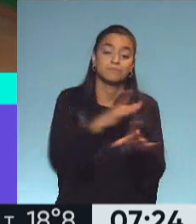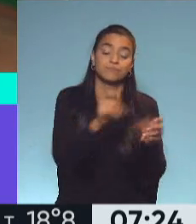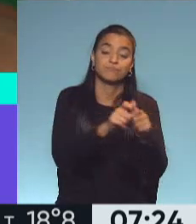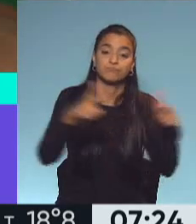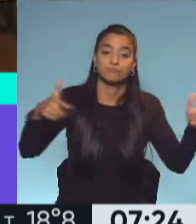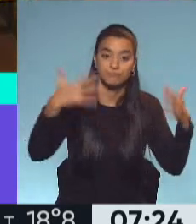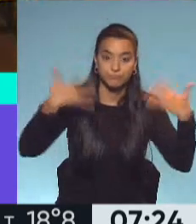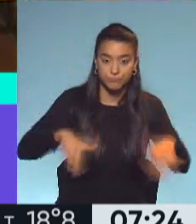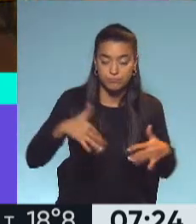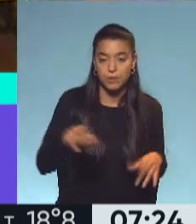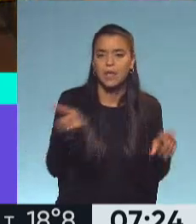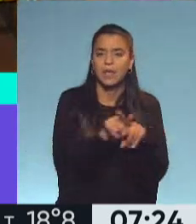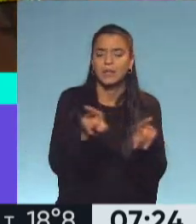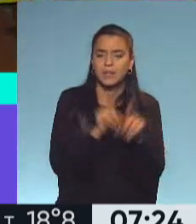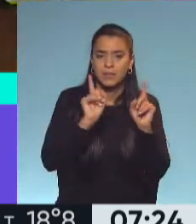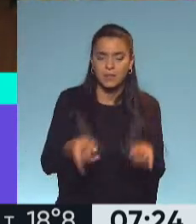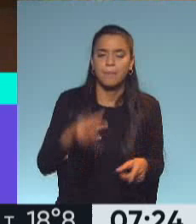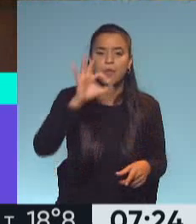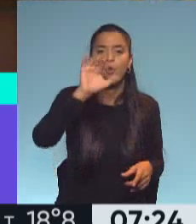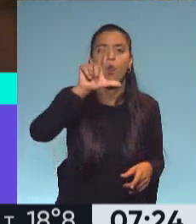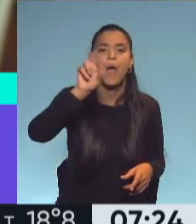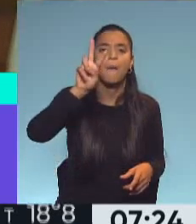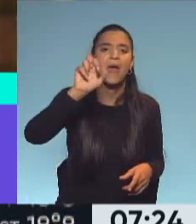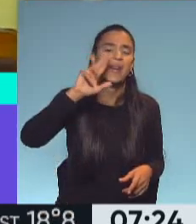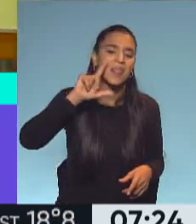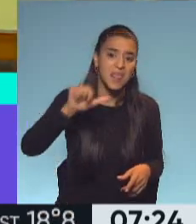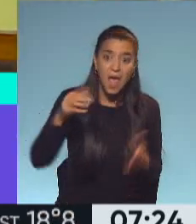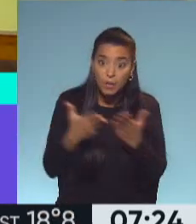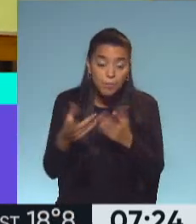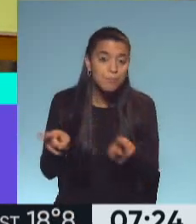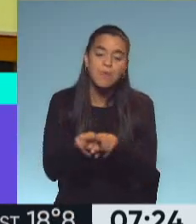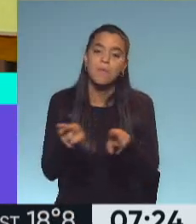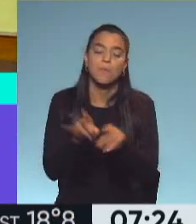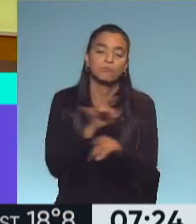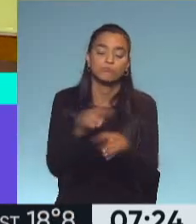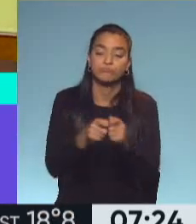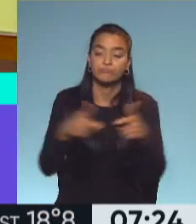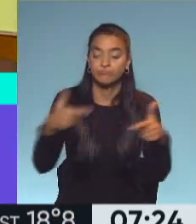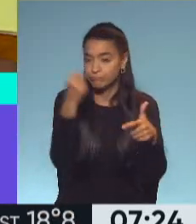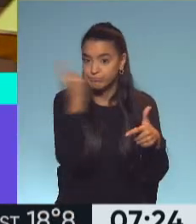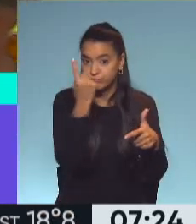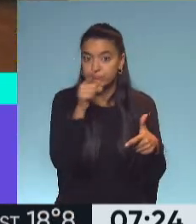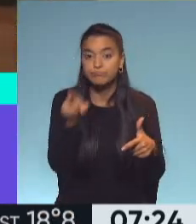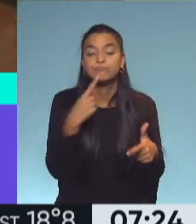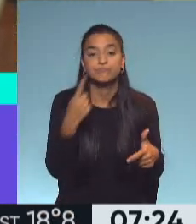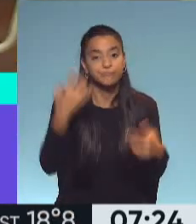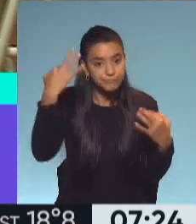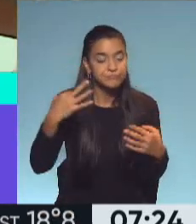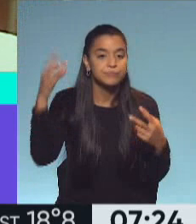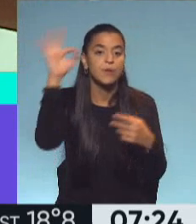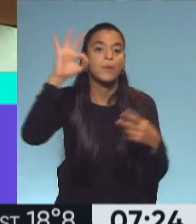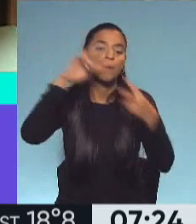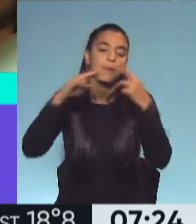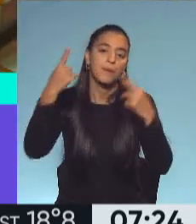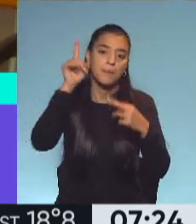casos tan significativo. Nos ha pasado también en la ciudad de La Barría, que lo hemos estudiado y hemos encontrado lo mismo, un aumento inusitado de casos, y se debía a que había una